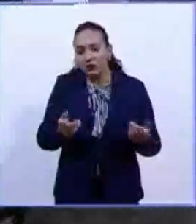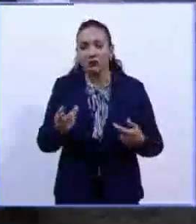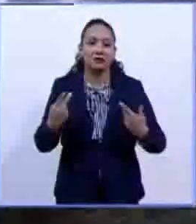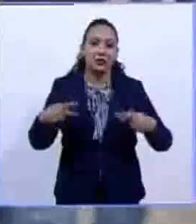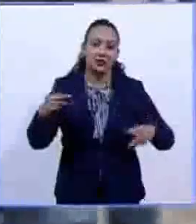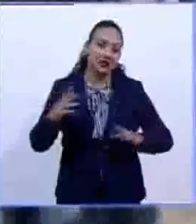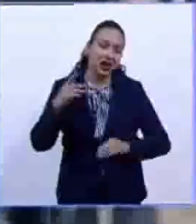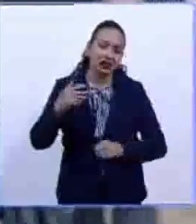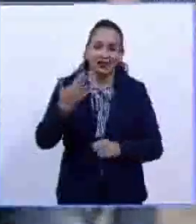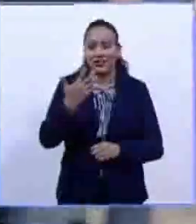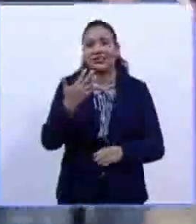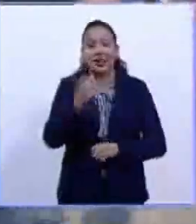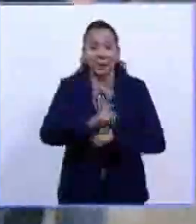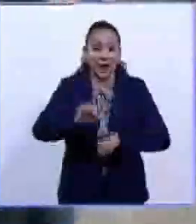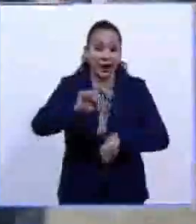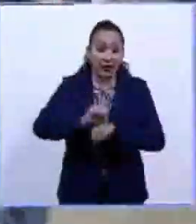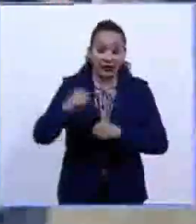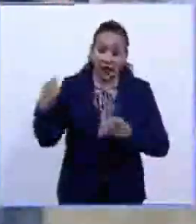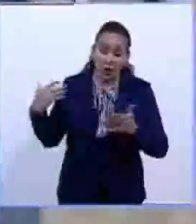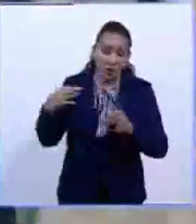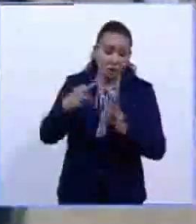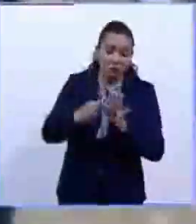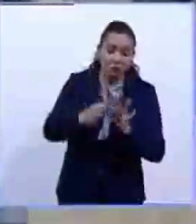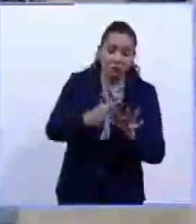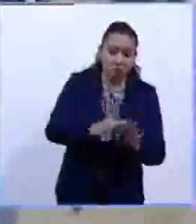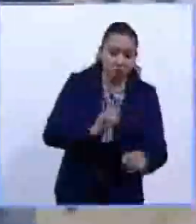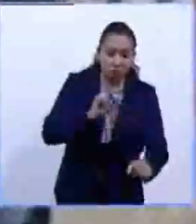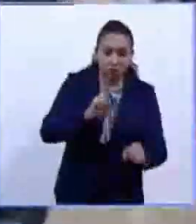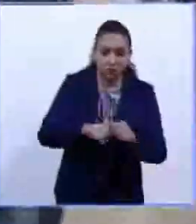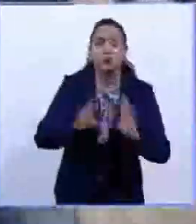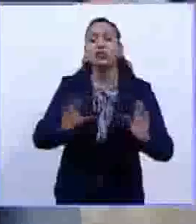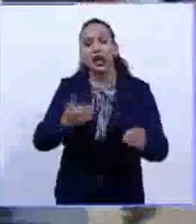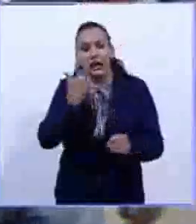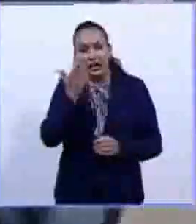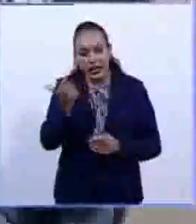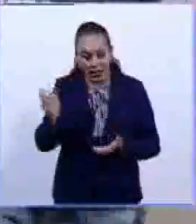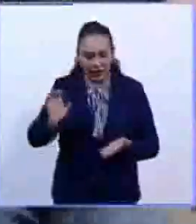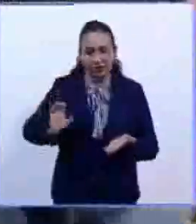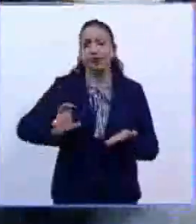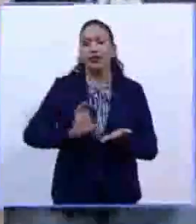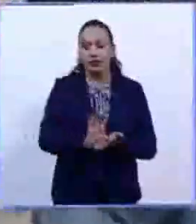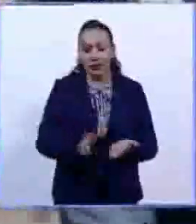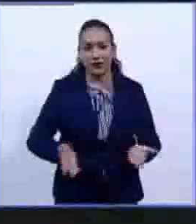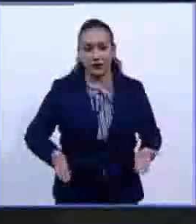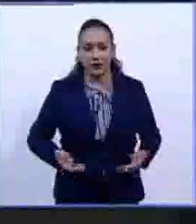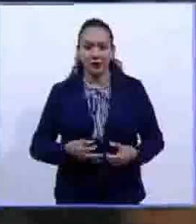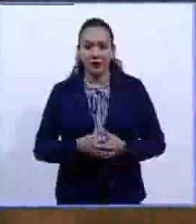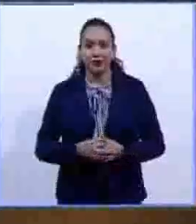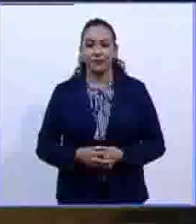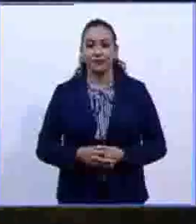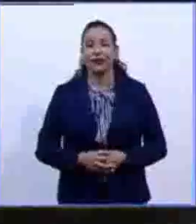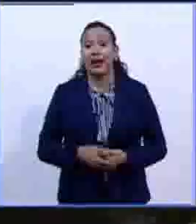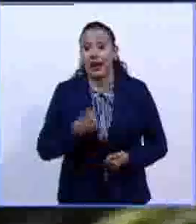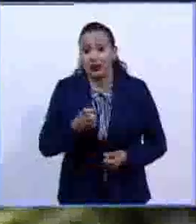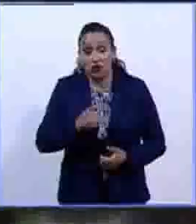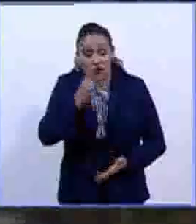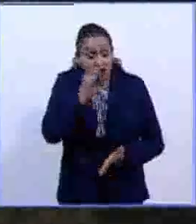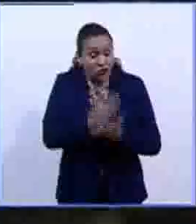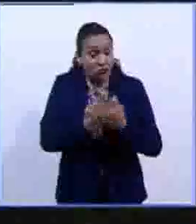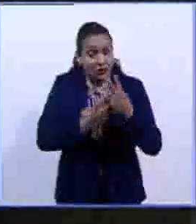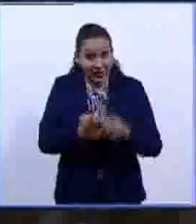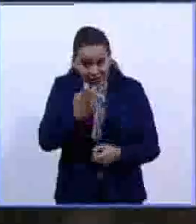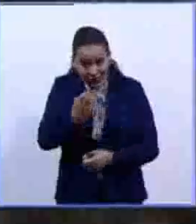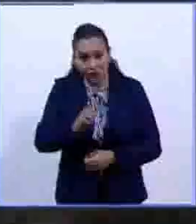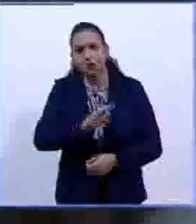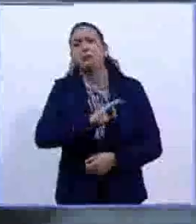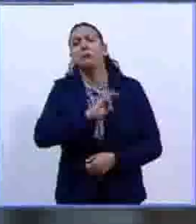al régimen de seguridad social al que estuvo adscrito durante su vida laboral. Solo así se podrá estar en